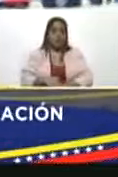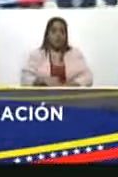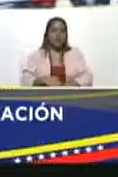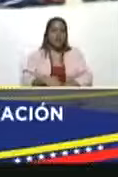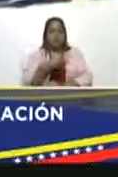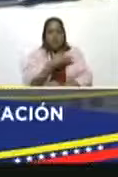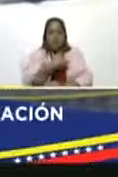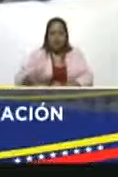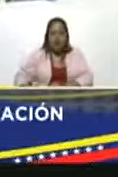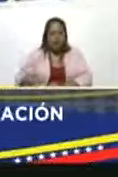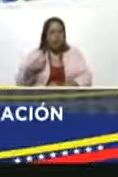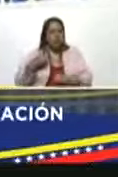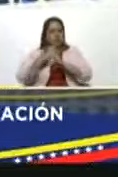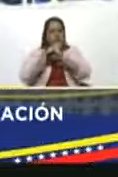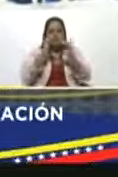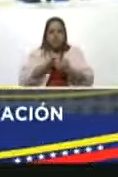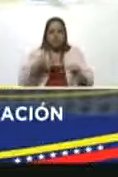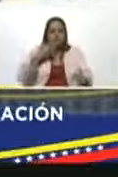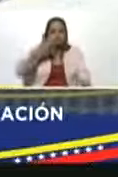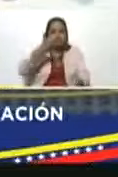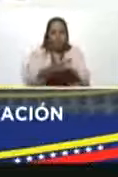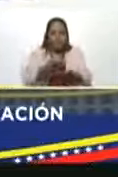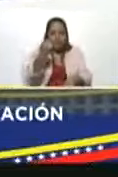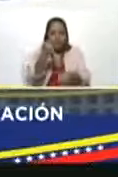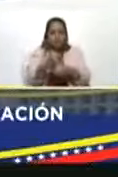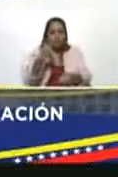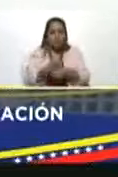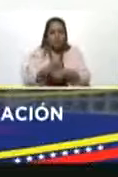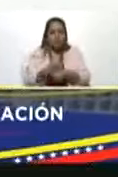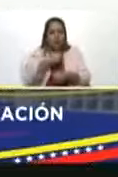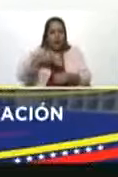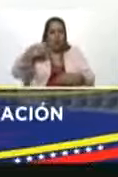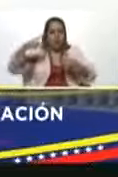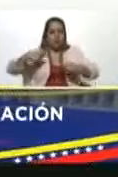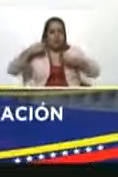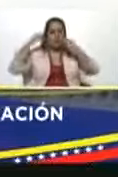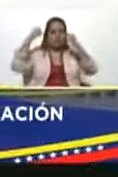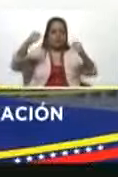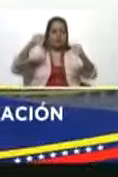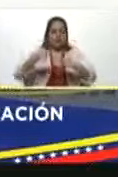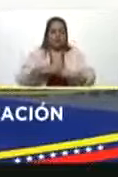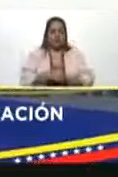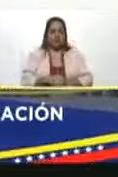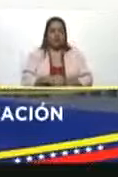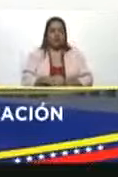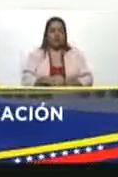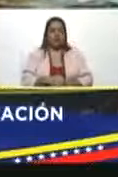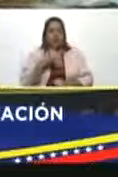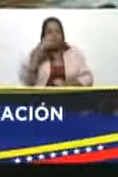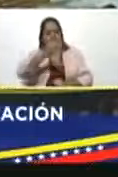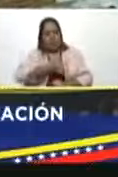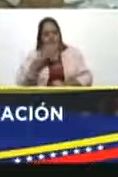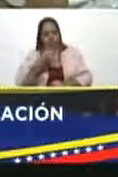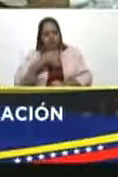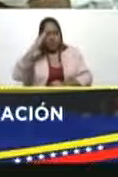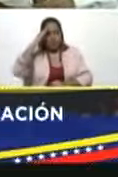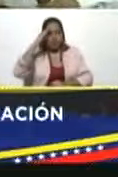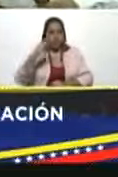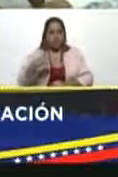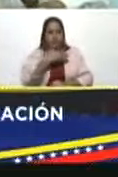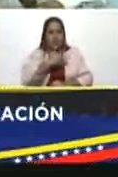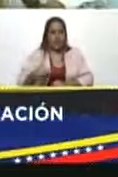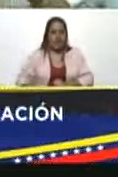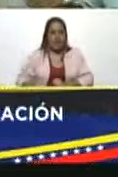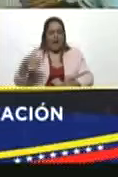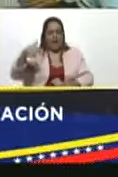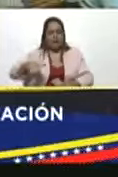Presidente, contento, agradecido, venceremos, presidente. Venceremos. Buenas tardes, mi comandante. Aquí